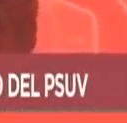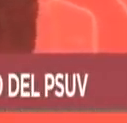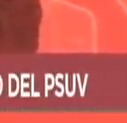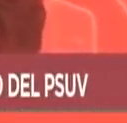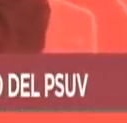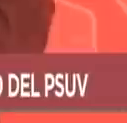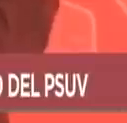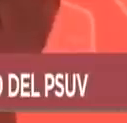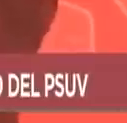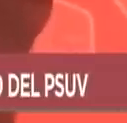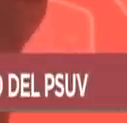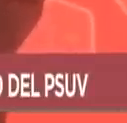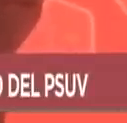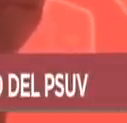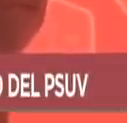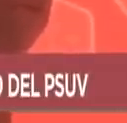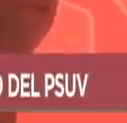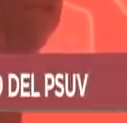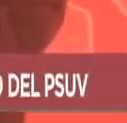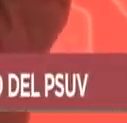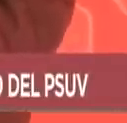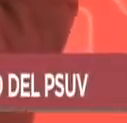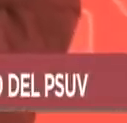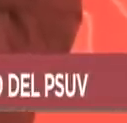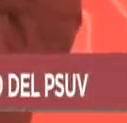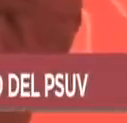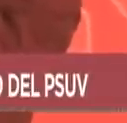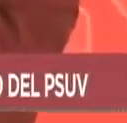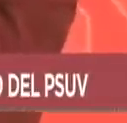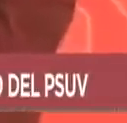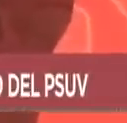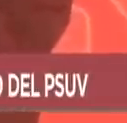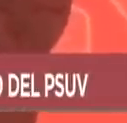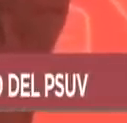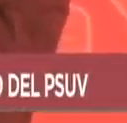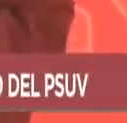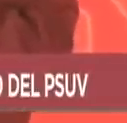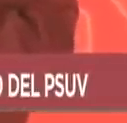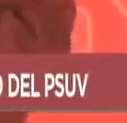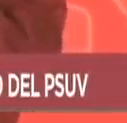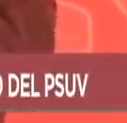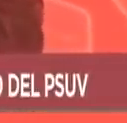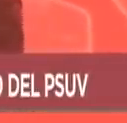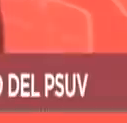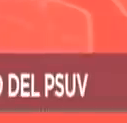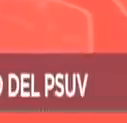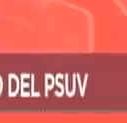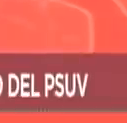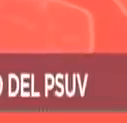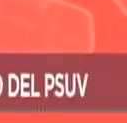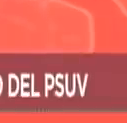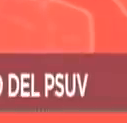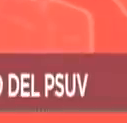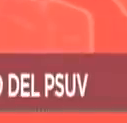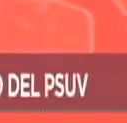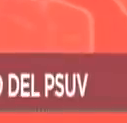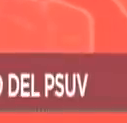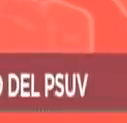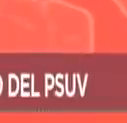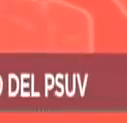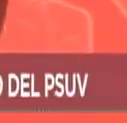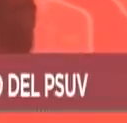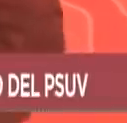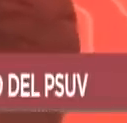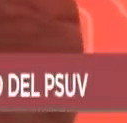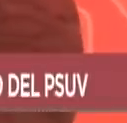Partido, compañera vicepresidenta ejecutiva, miembro de la Dirección Nacional de nuestro partido,